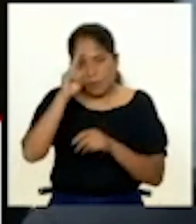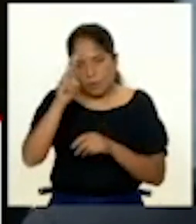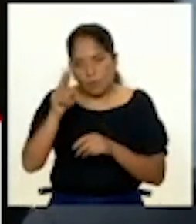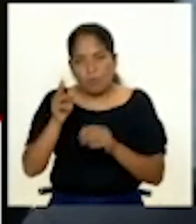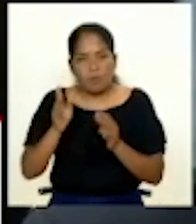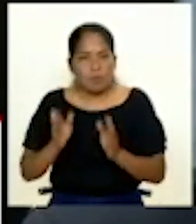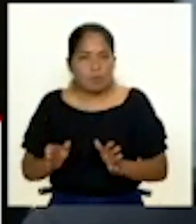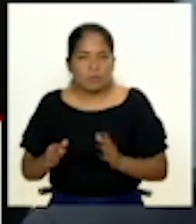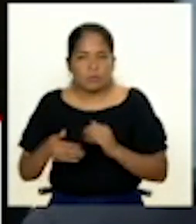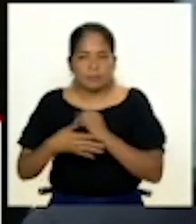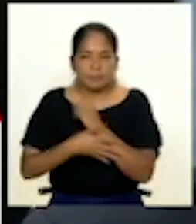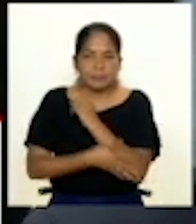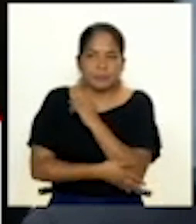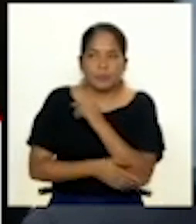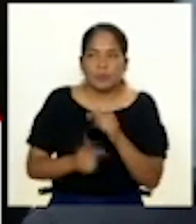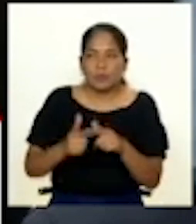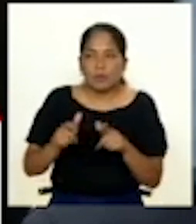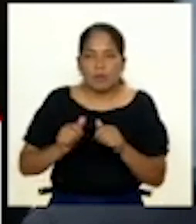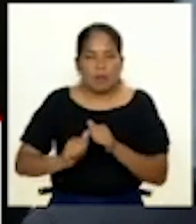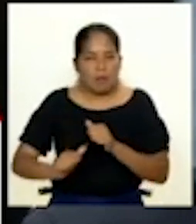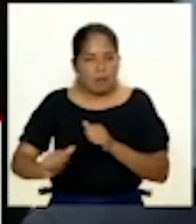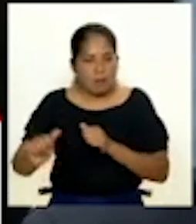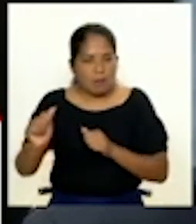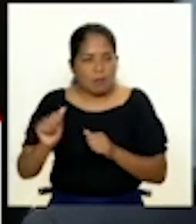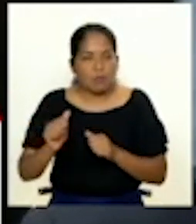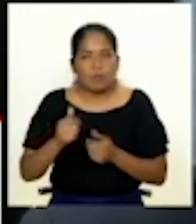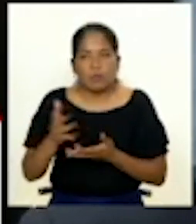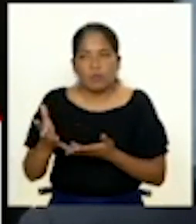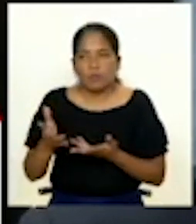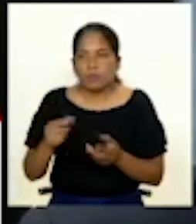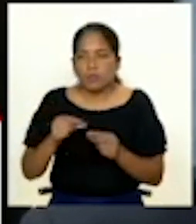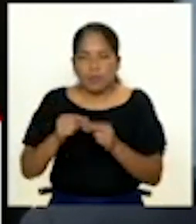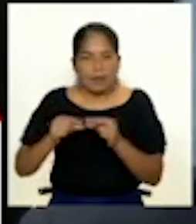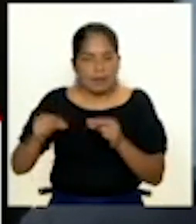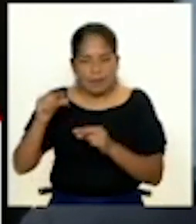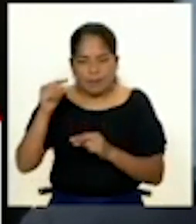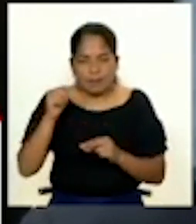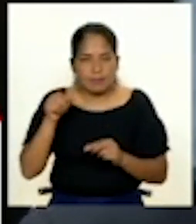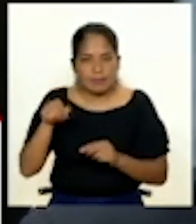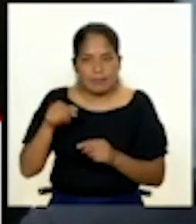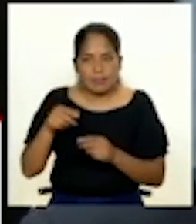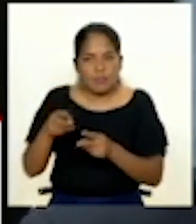en los lugares distantes y en la zona misma donde se extrae el gas. Para ello,